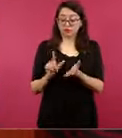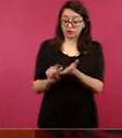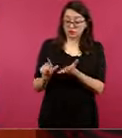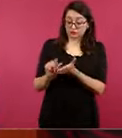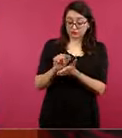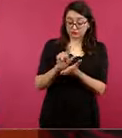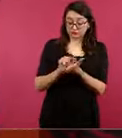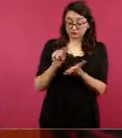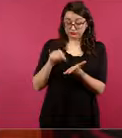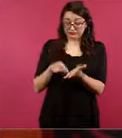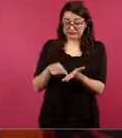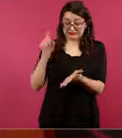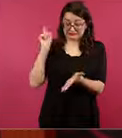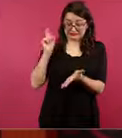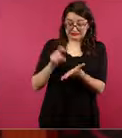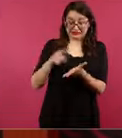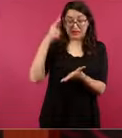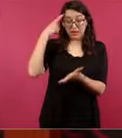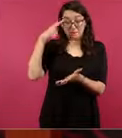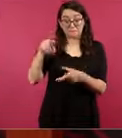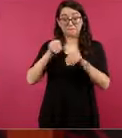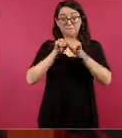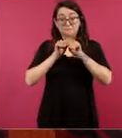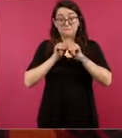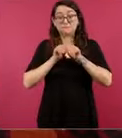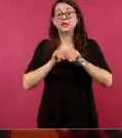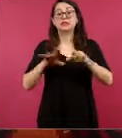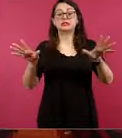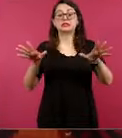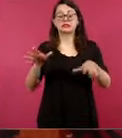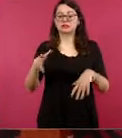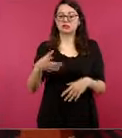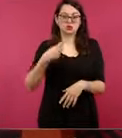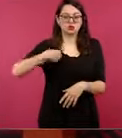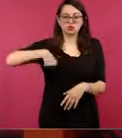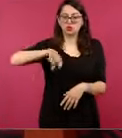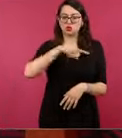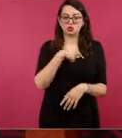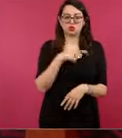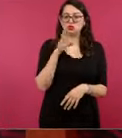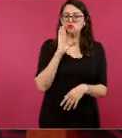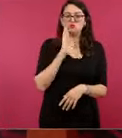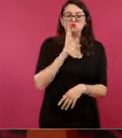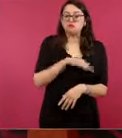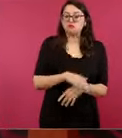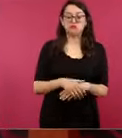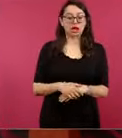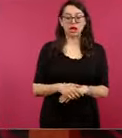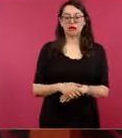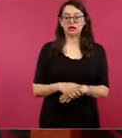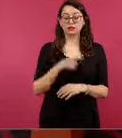Retweet. Sí. Porque lo que hacemos, dice, lo que estamos